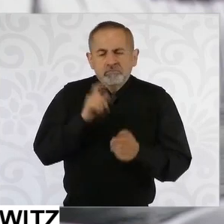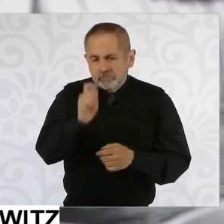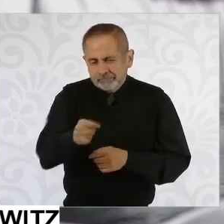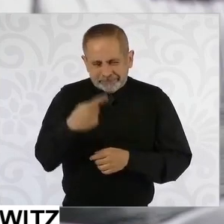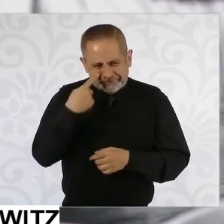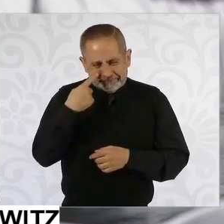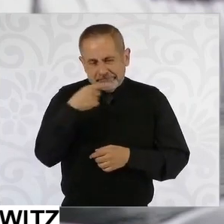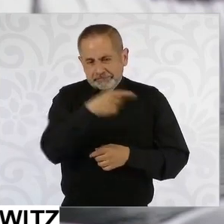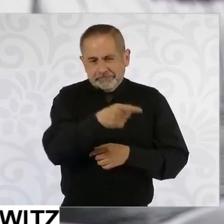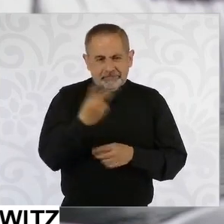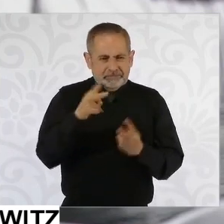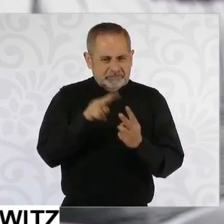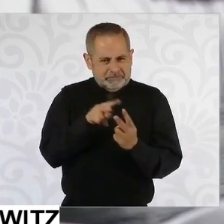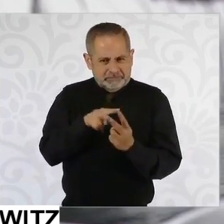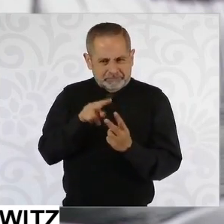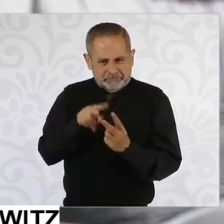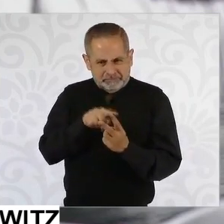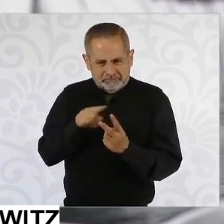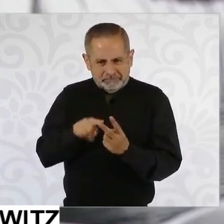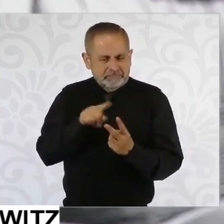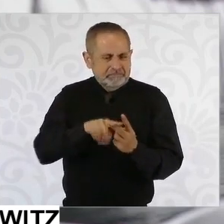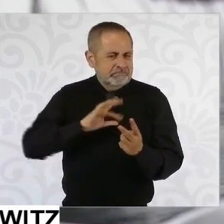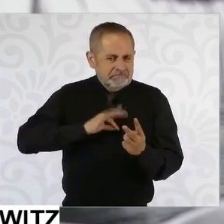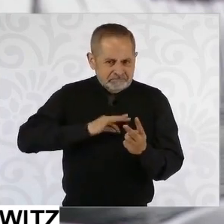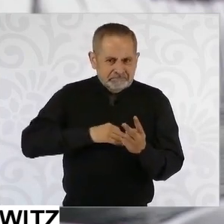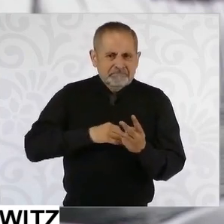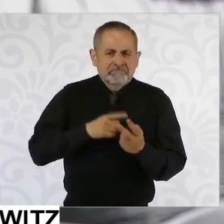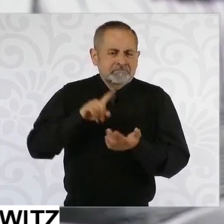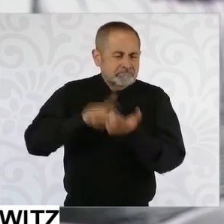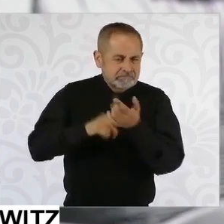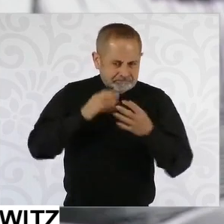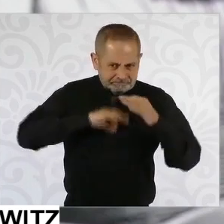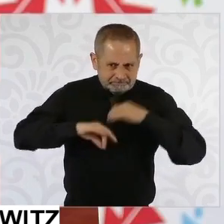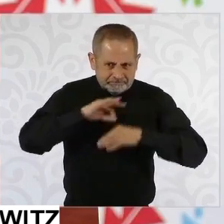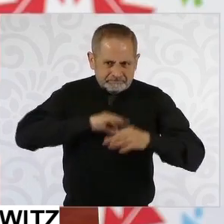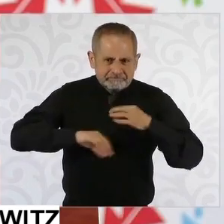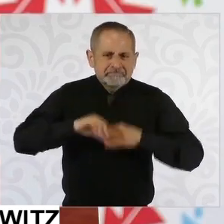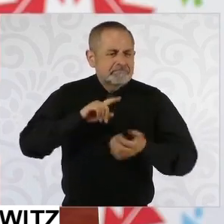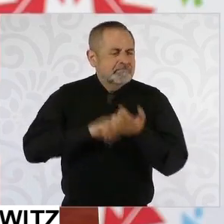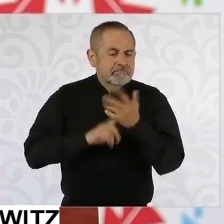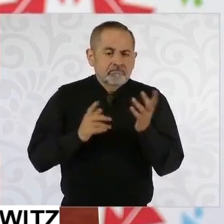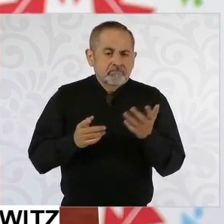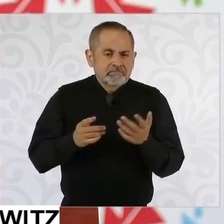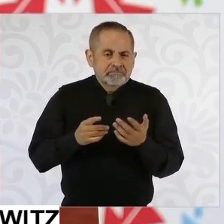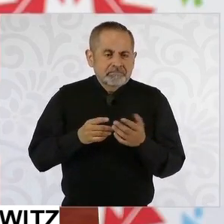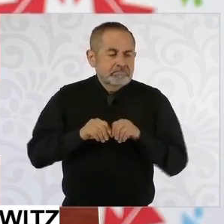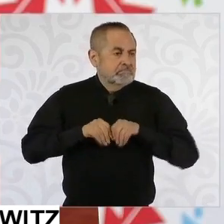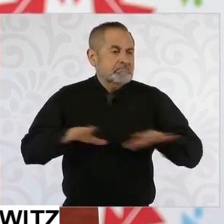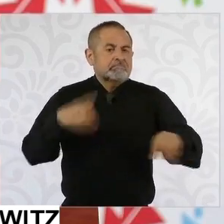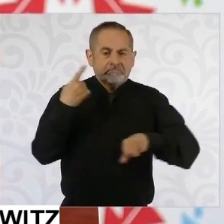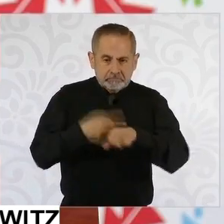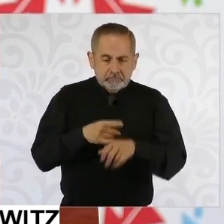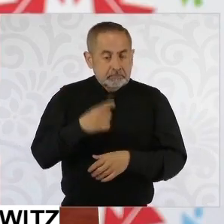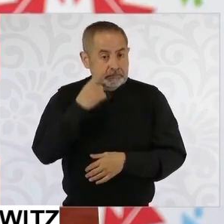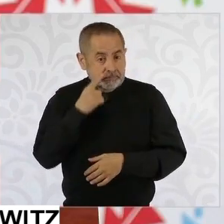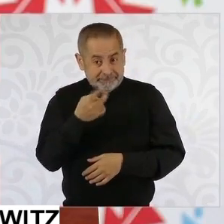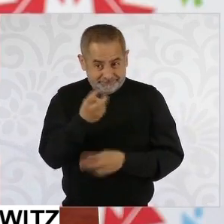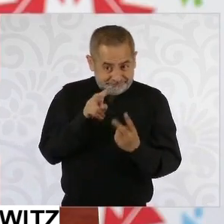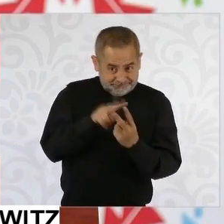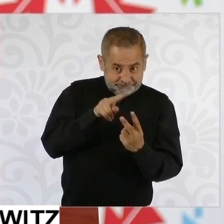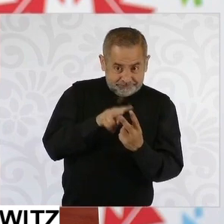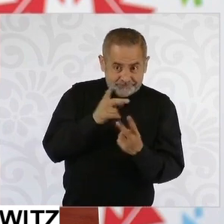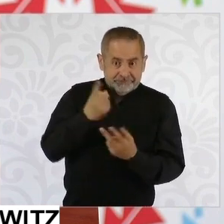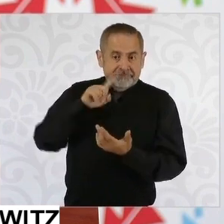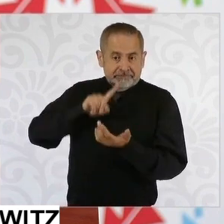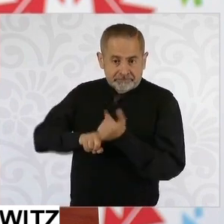de estas 2 bacterias es que son bacterias que tenemos todos en nuestro organismo